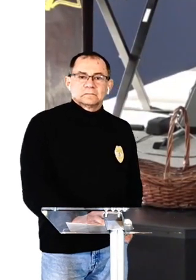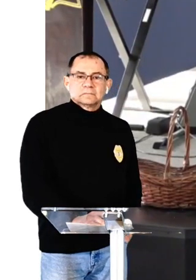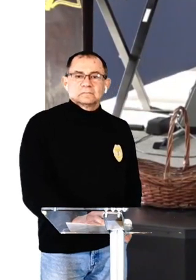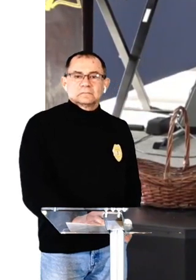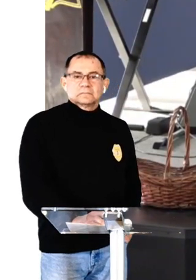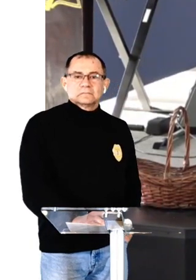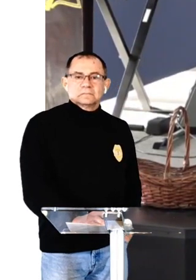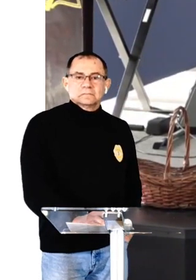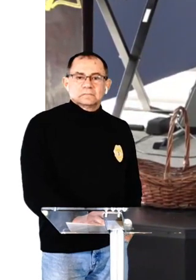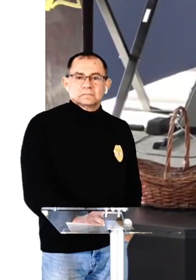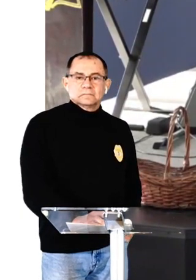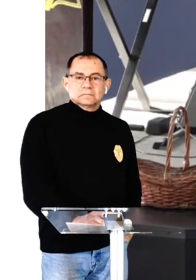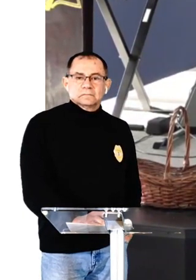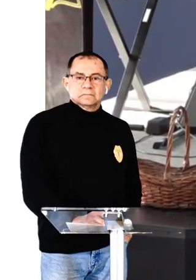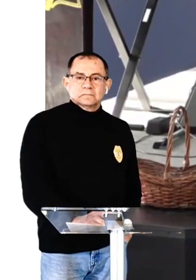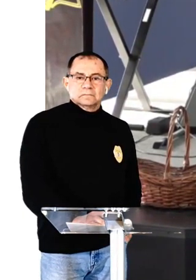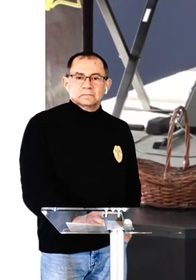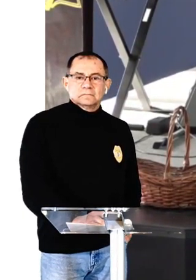ella.